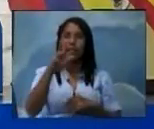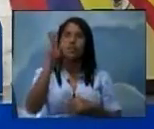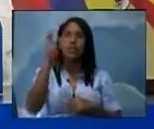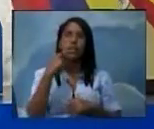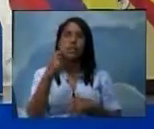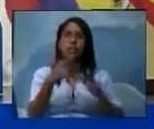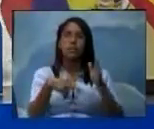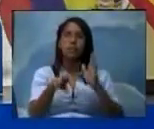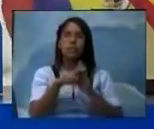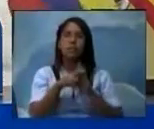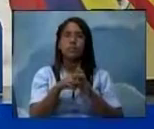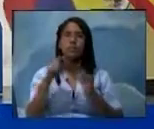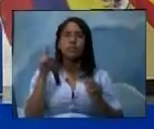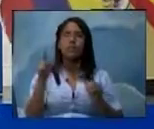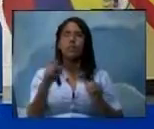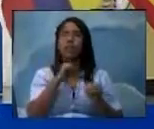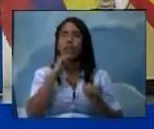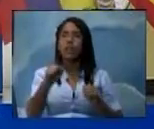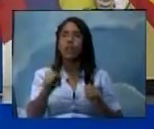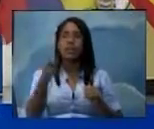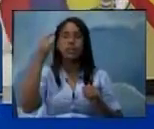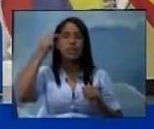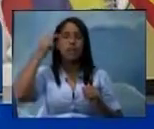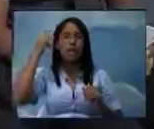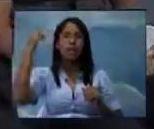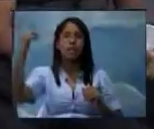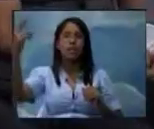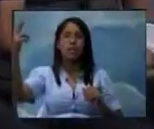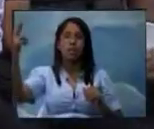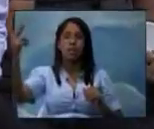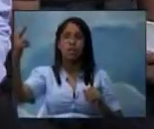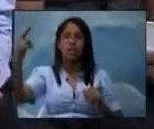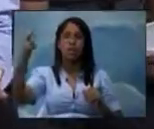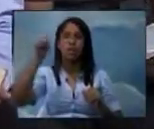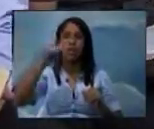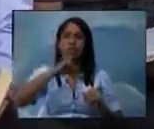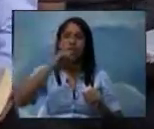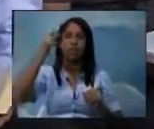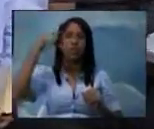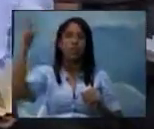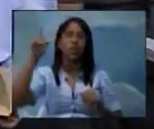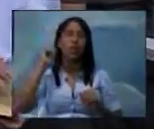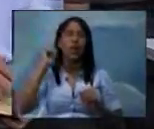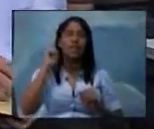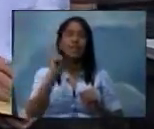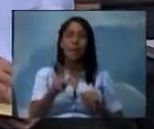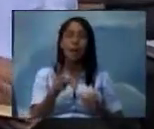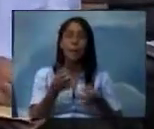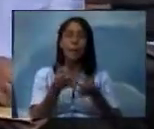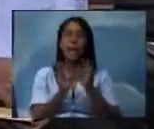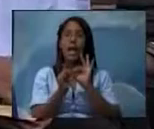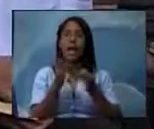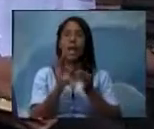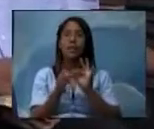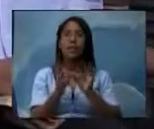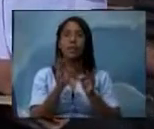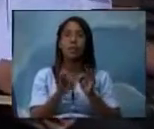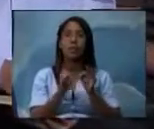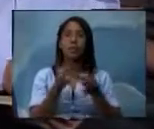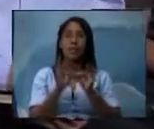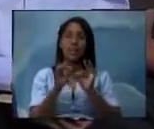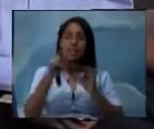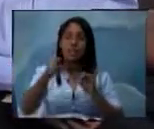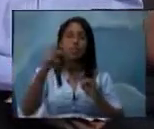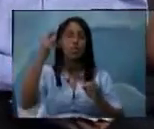36. Diga conmigo, este es el sueño. Este es el sueño. También, ¿no?, la interpretación